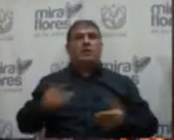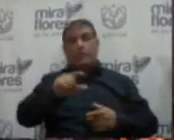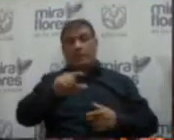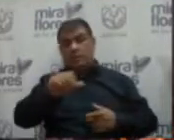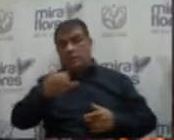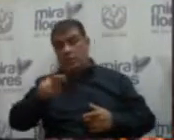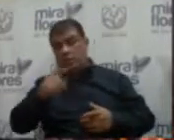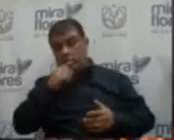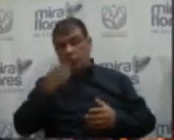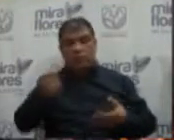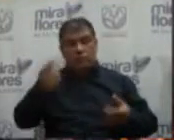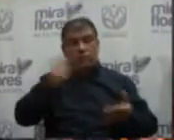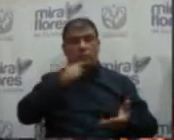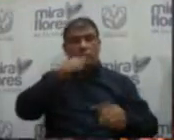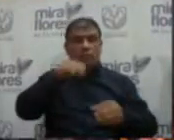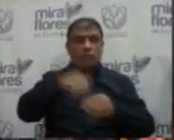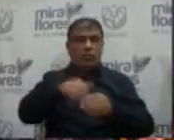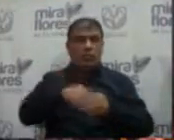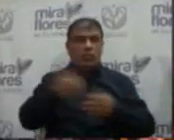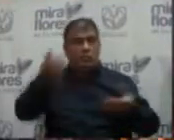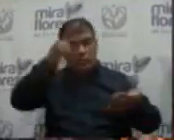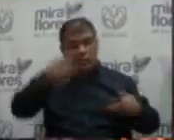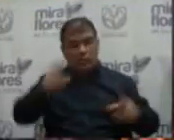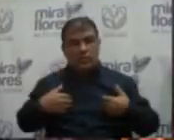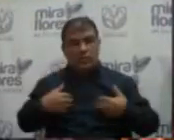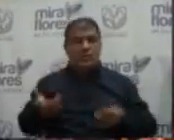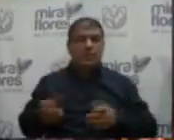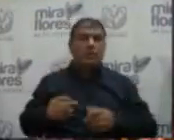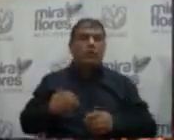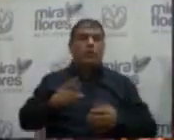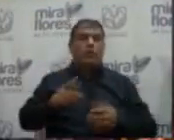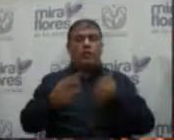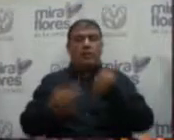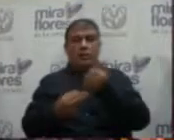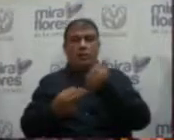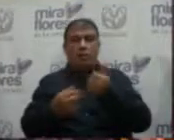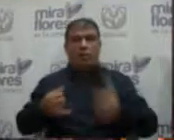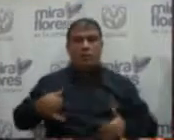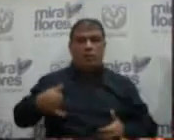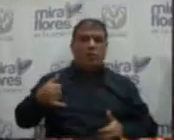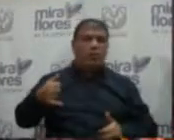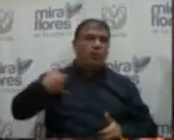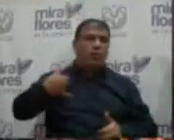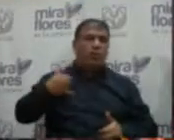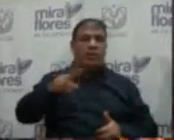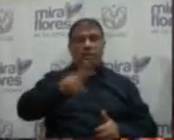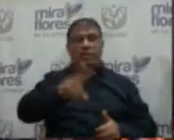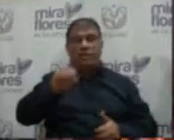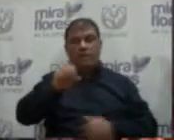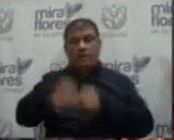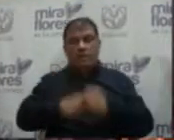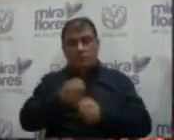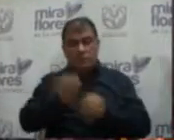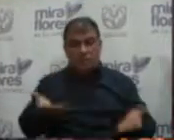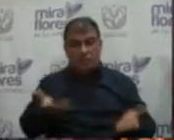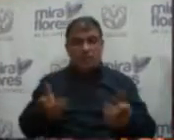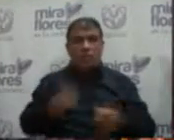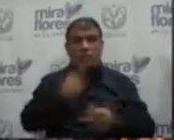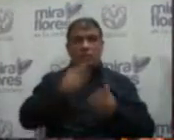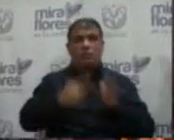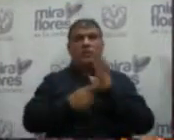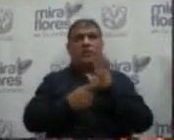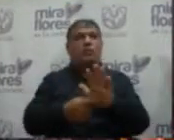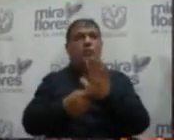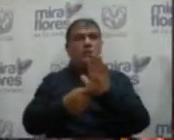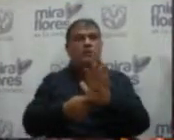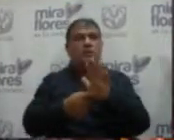sido nombrado congresista, vamos a tener un regidor muy joven, de 20 años, en los próximos días, y eso es una